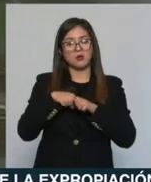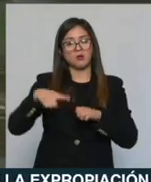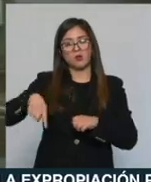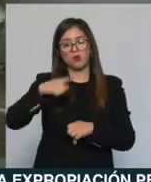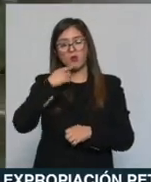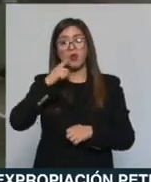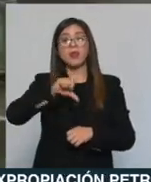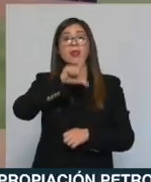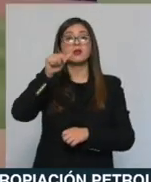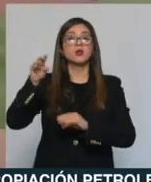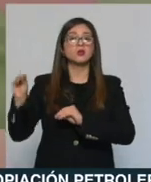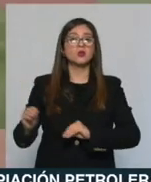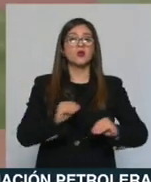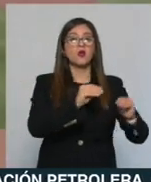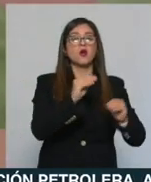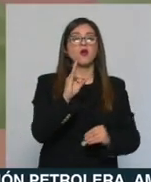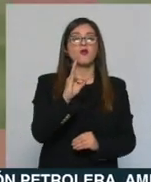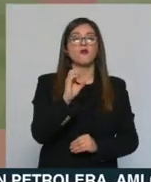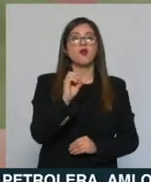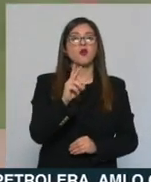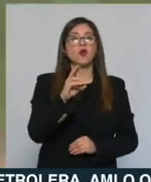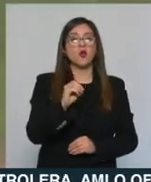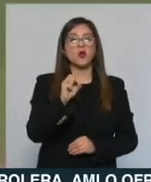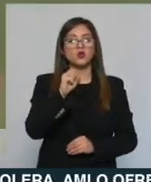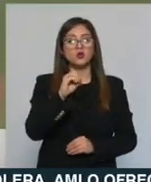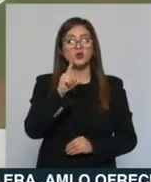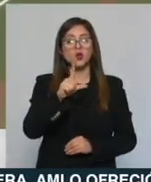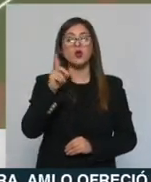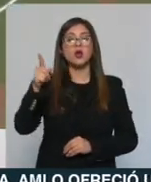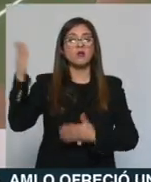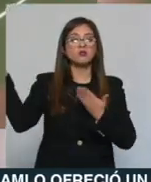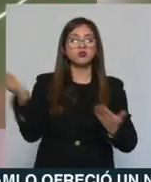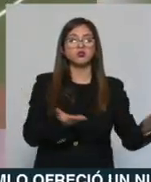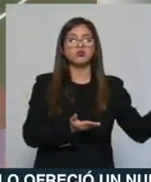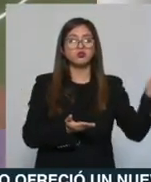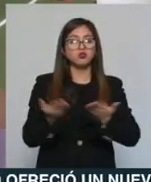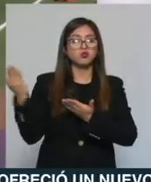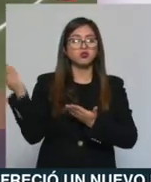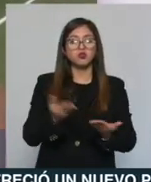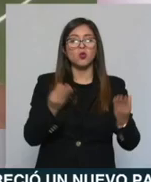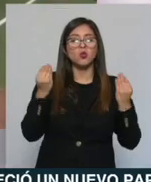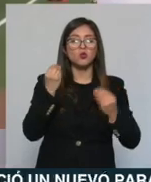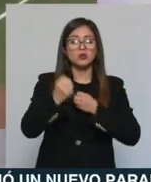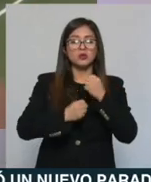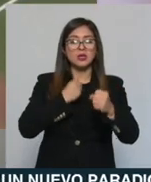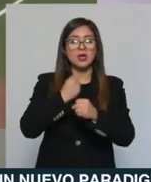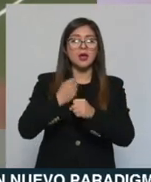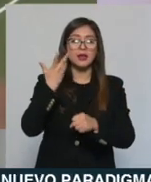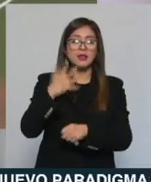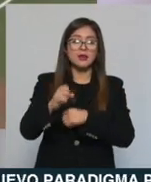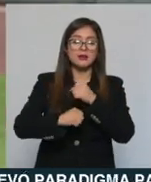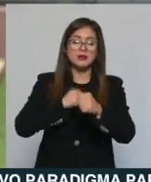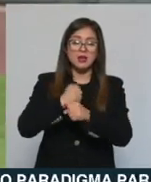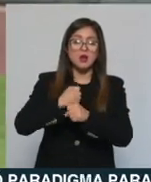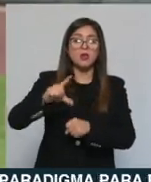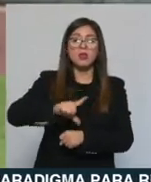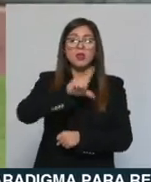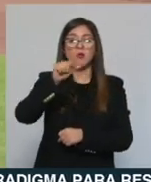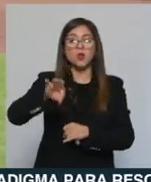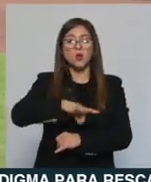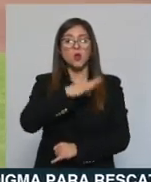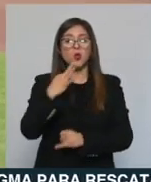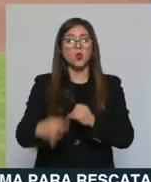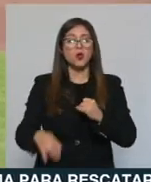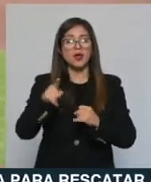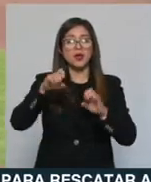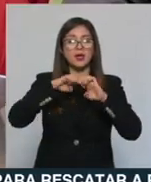Sol se convirtió en el estadio encargado de recibir a los miles de fanáticos diablos. Ahí permanecieron por más de una década. El último diamante que habitaron fue el